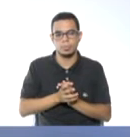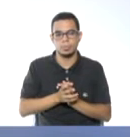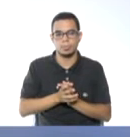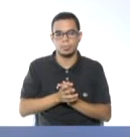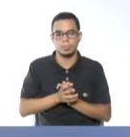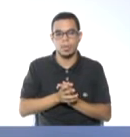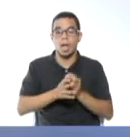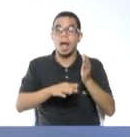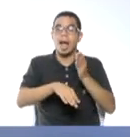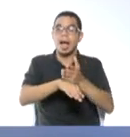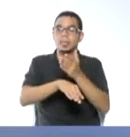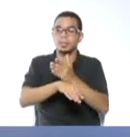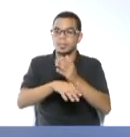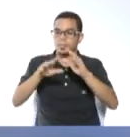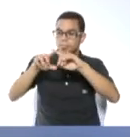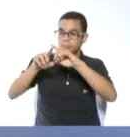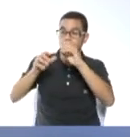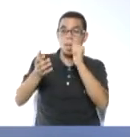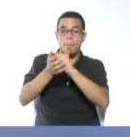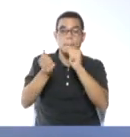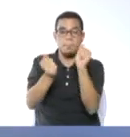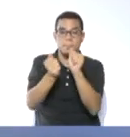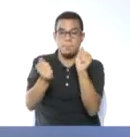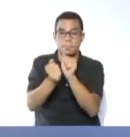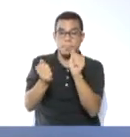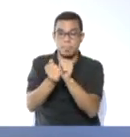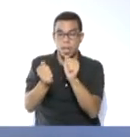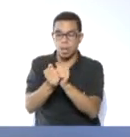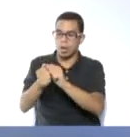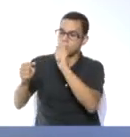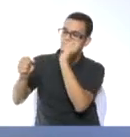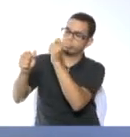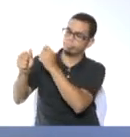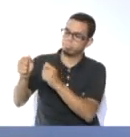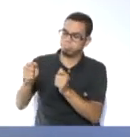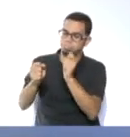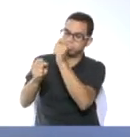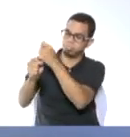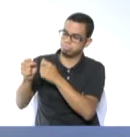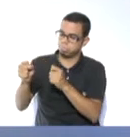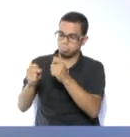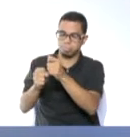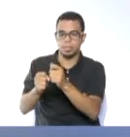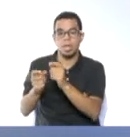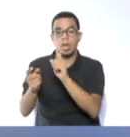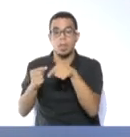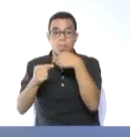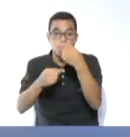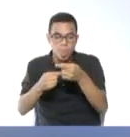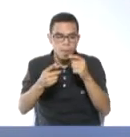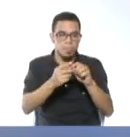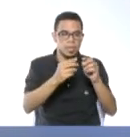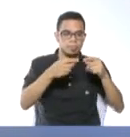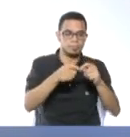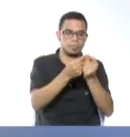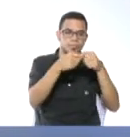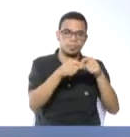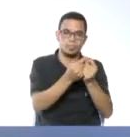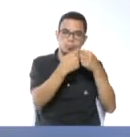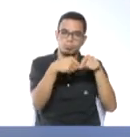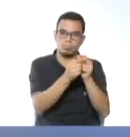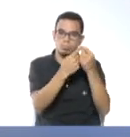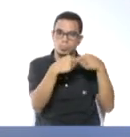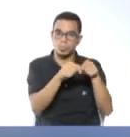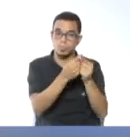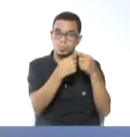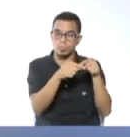en petroglifos, se escribía después con el tejido, y se sigue escribiendo con el tejido, y son las interpretaciones que el inga,